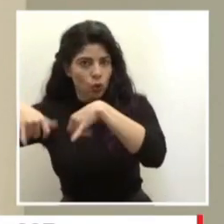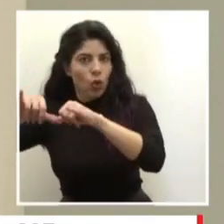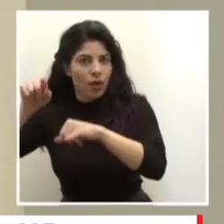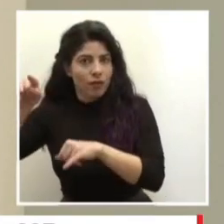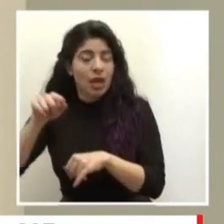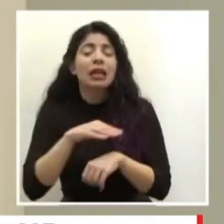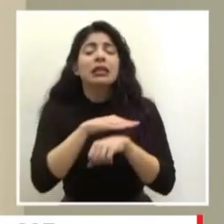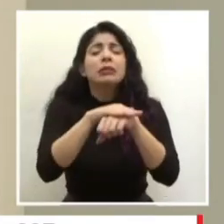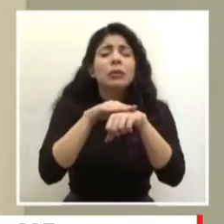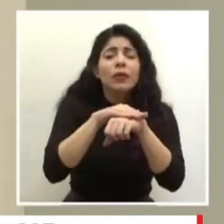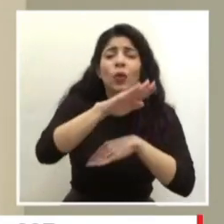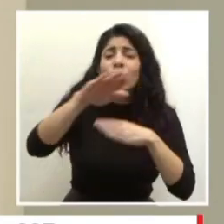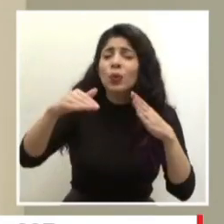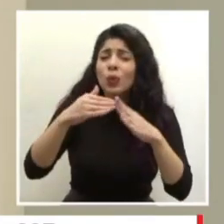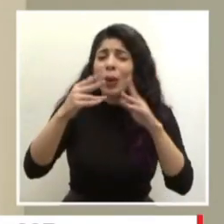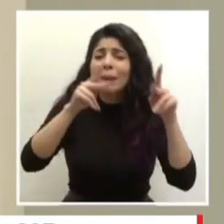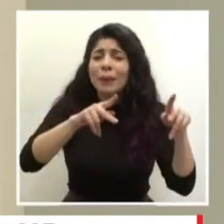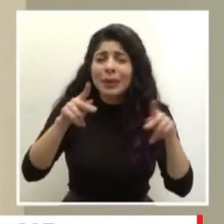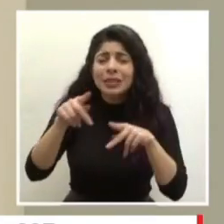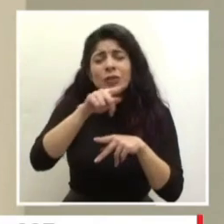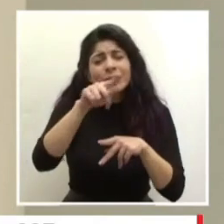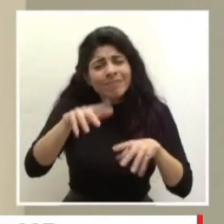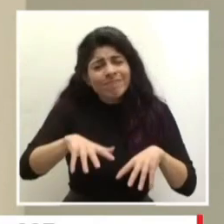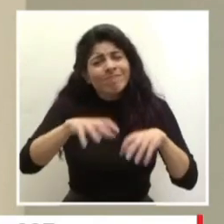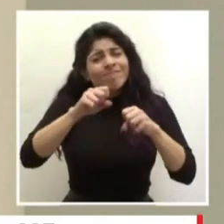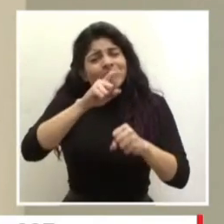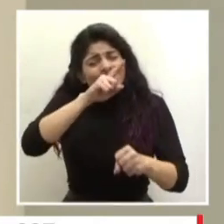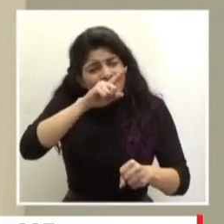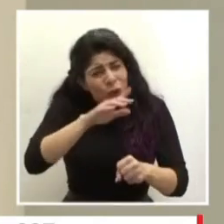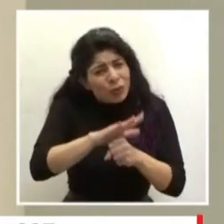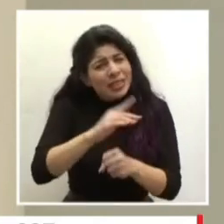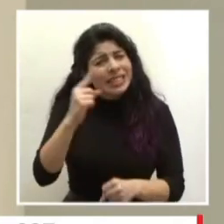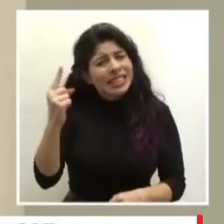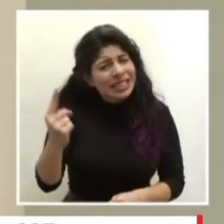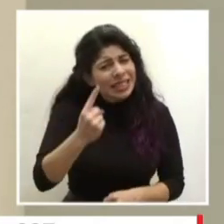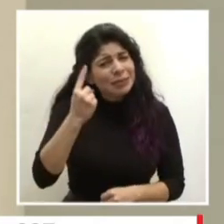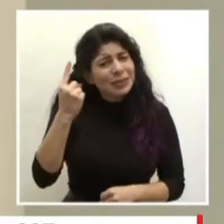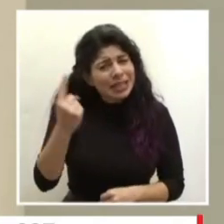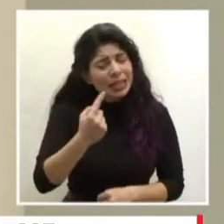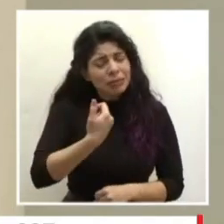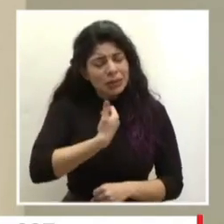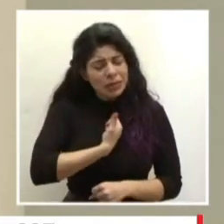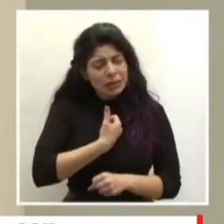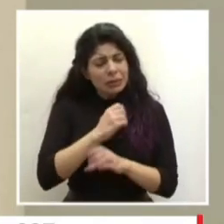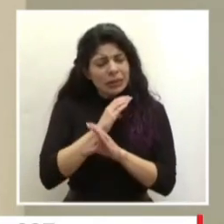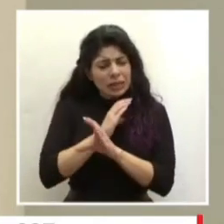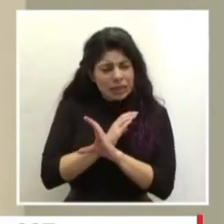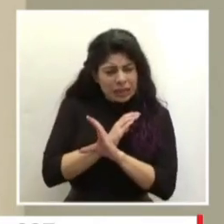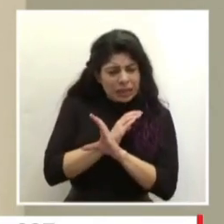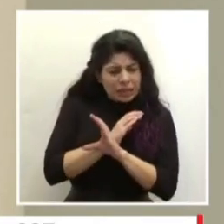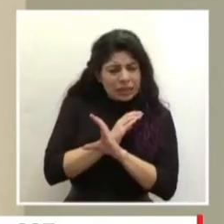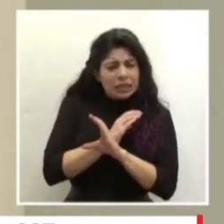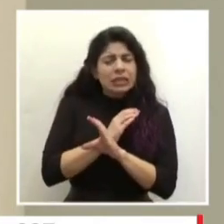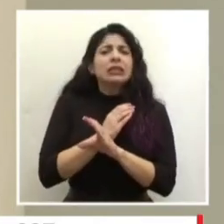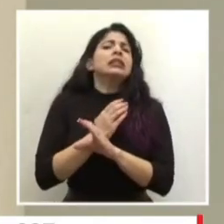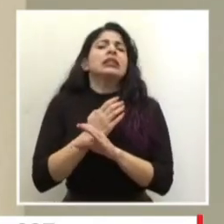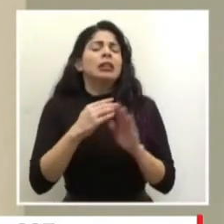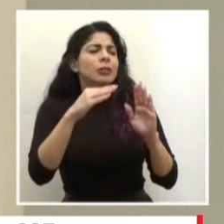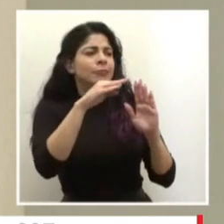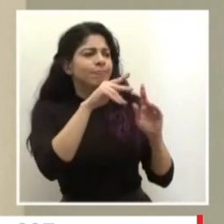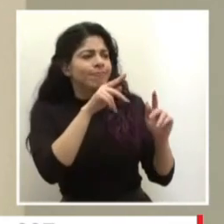a la población ese compromiso siempre que debe estar presente con el autocuido, con las